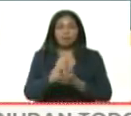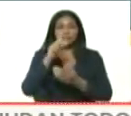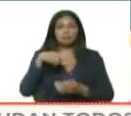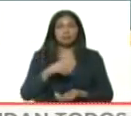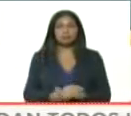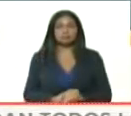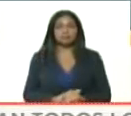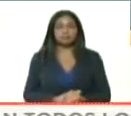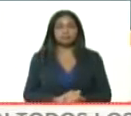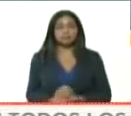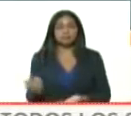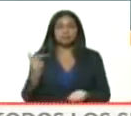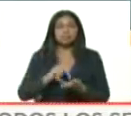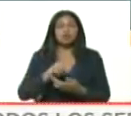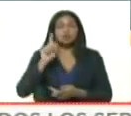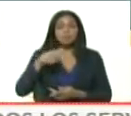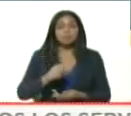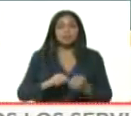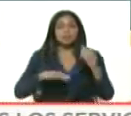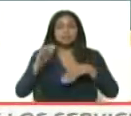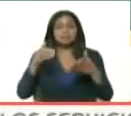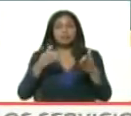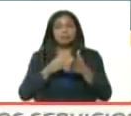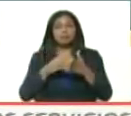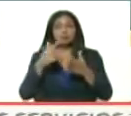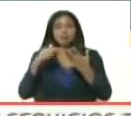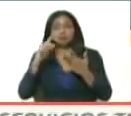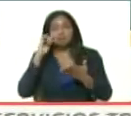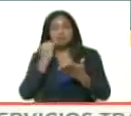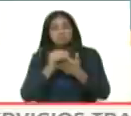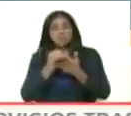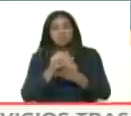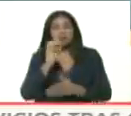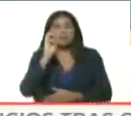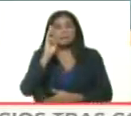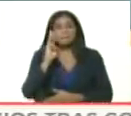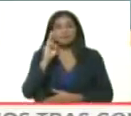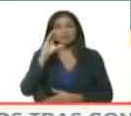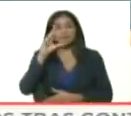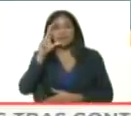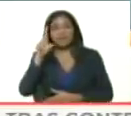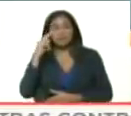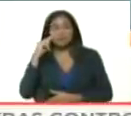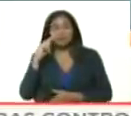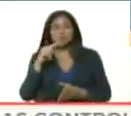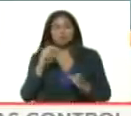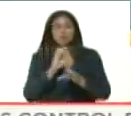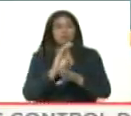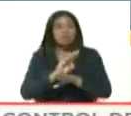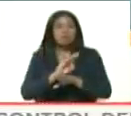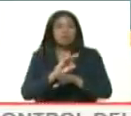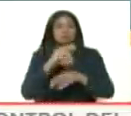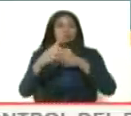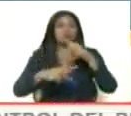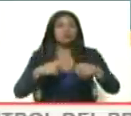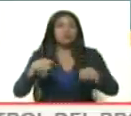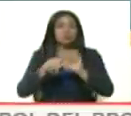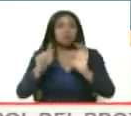llegado también 15.000 kits de pruebas PCR para afianzar este proceso de